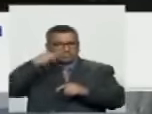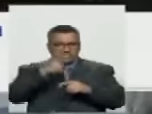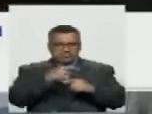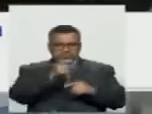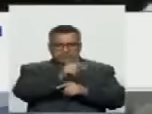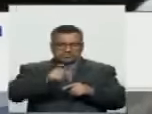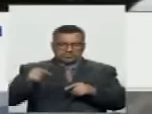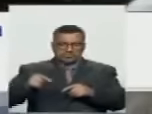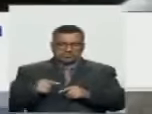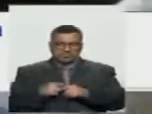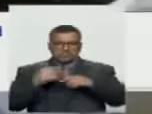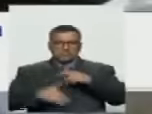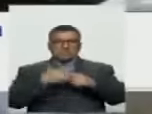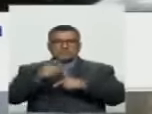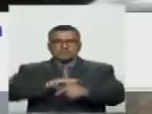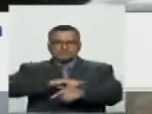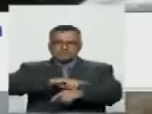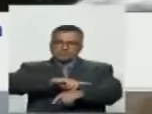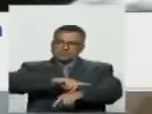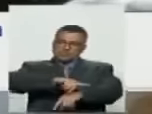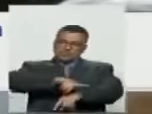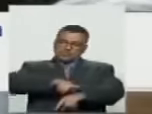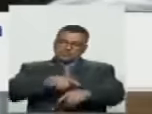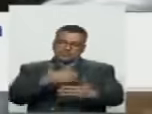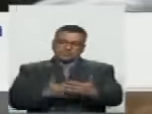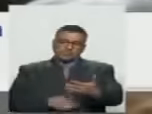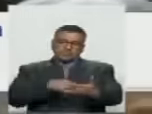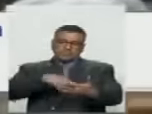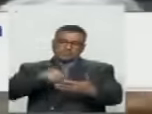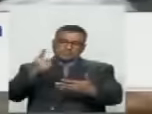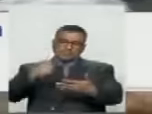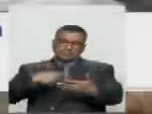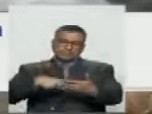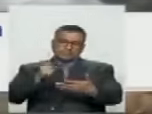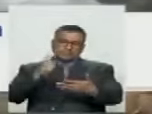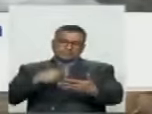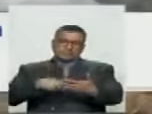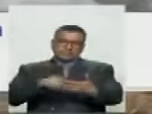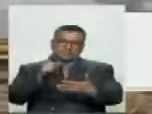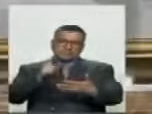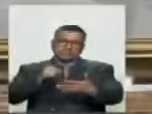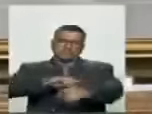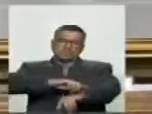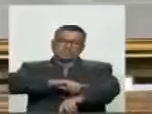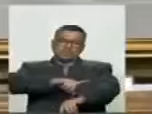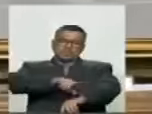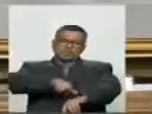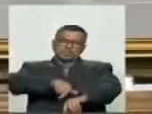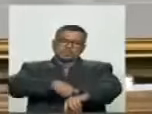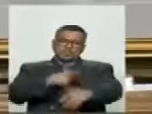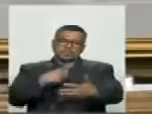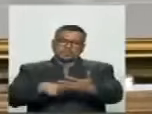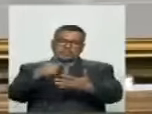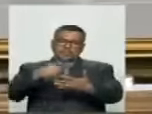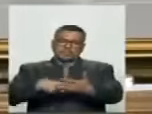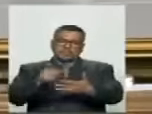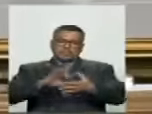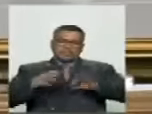gente pasa horas diariamente revisando redes sociales. Y aparece este fenómeno de las redes sociales. Y